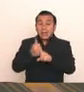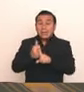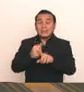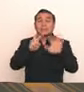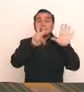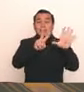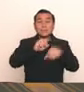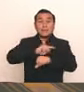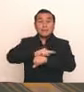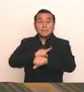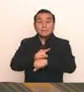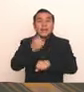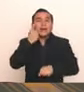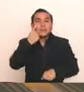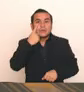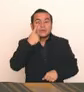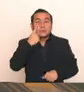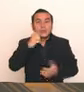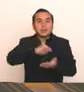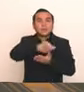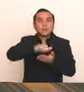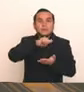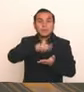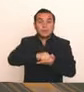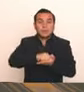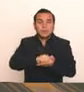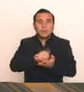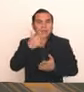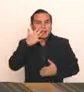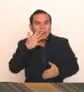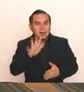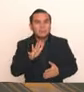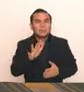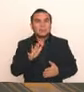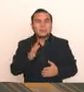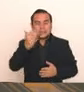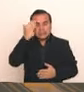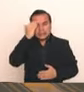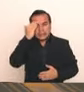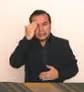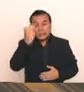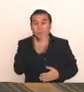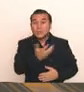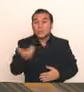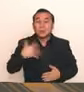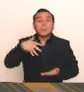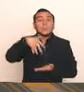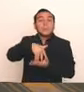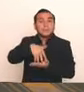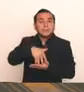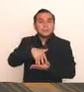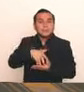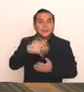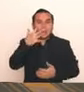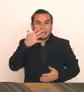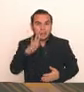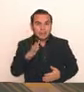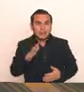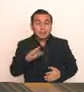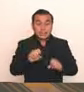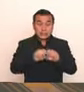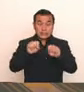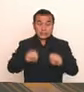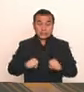en la capital del mundo imagina se conoce se conocen como en la que medida el pueblo lo sabe como nos dejaron nuestro